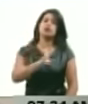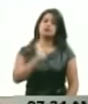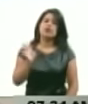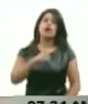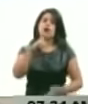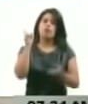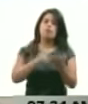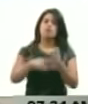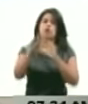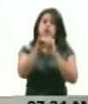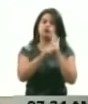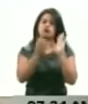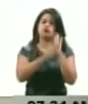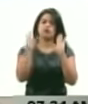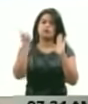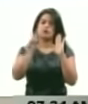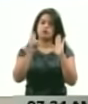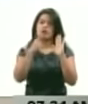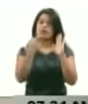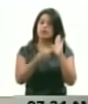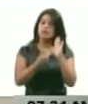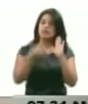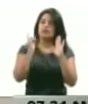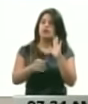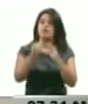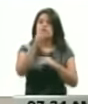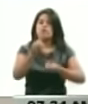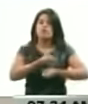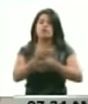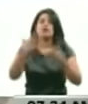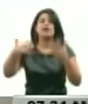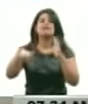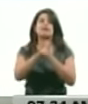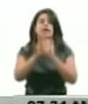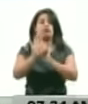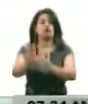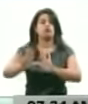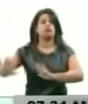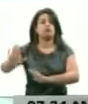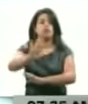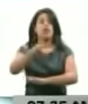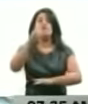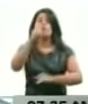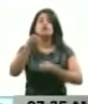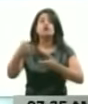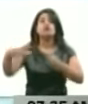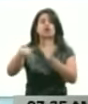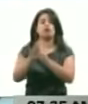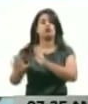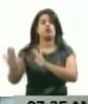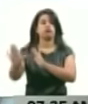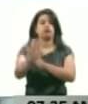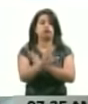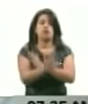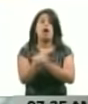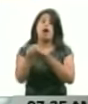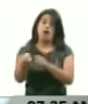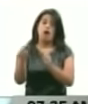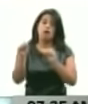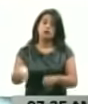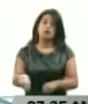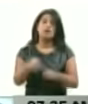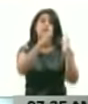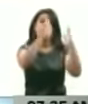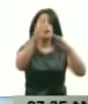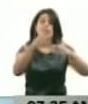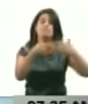de la República Bolivariana de Venezuela, que habla que la información es un derecho. Exacto. Y la información es un derecho desde todo punto de vista, y la biblioteca